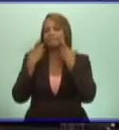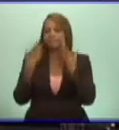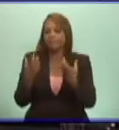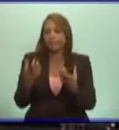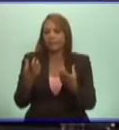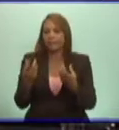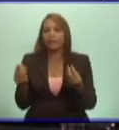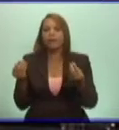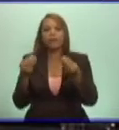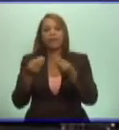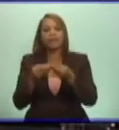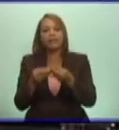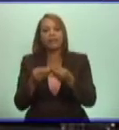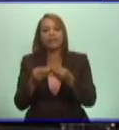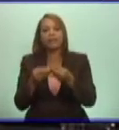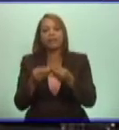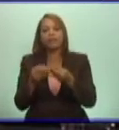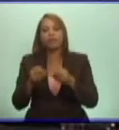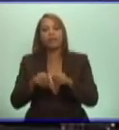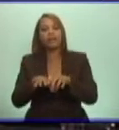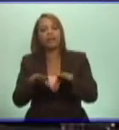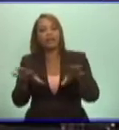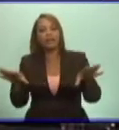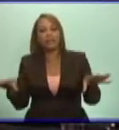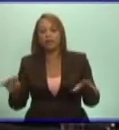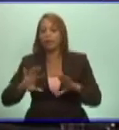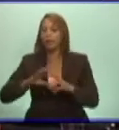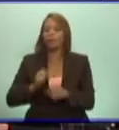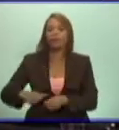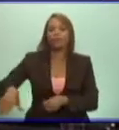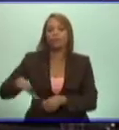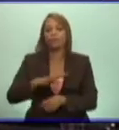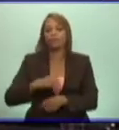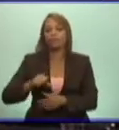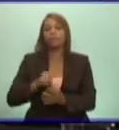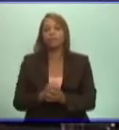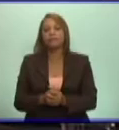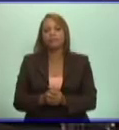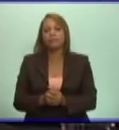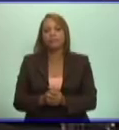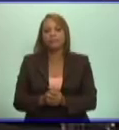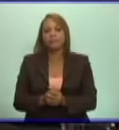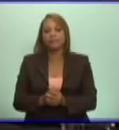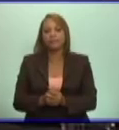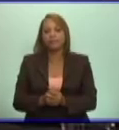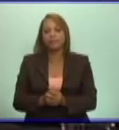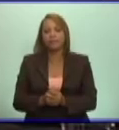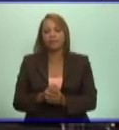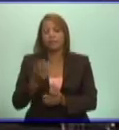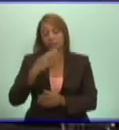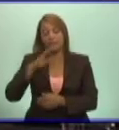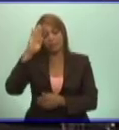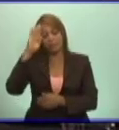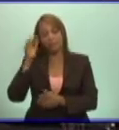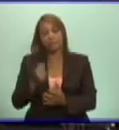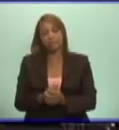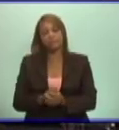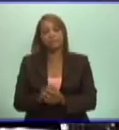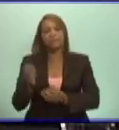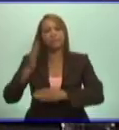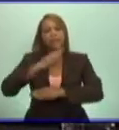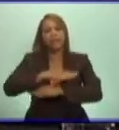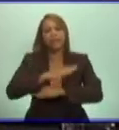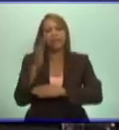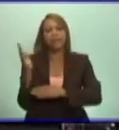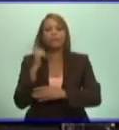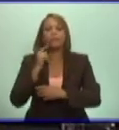conectar a ese niño con su realidad, con su sociedad, con su entorno y, por supuesto, con su patria. El álbum de la patria es,